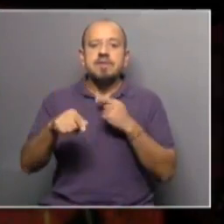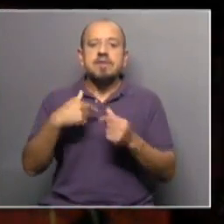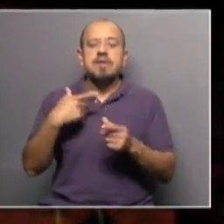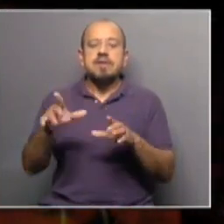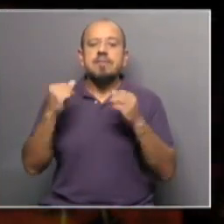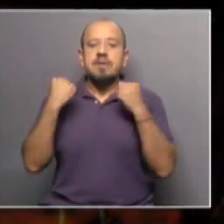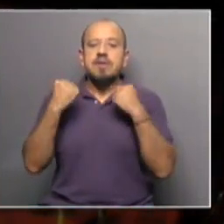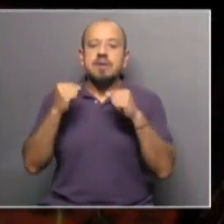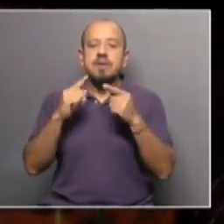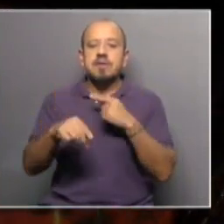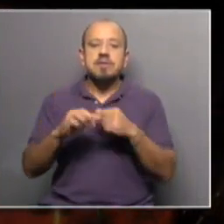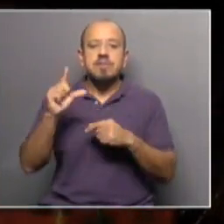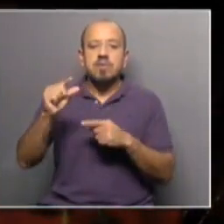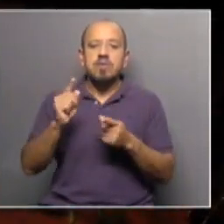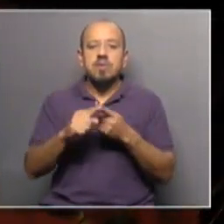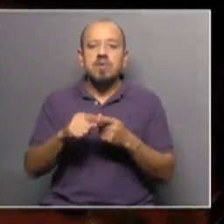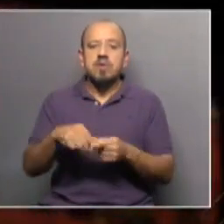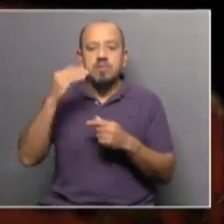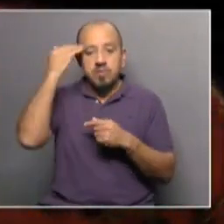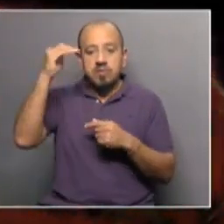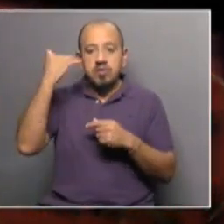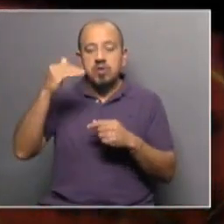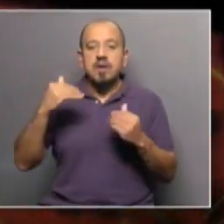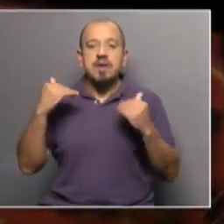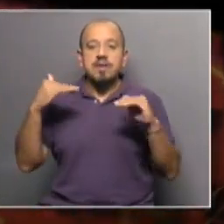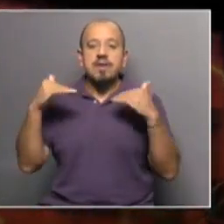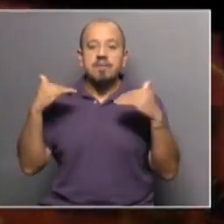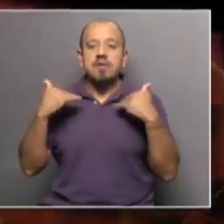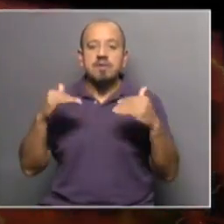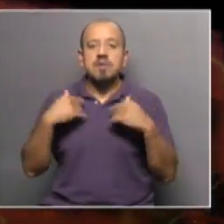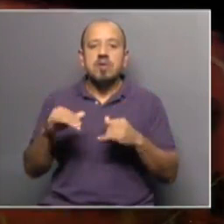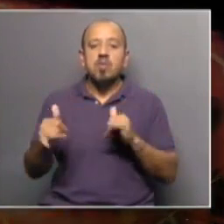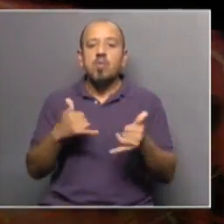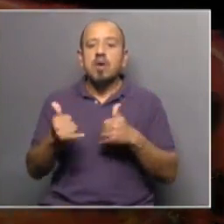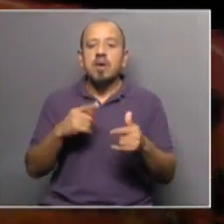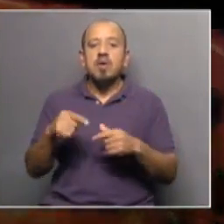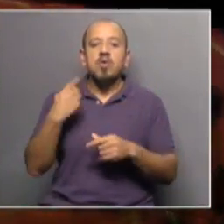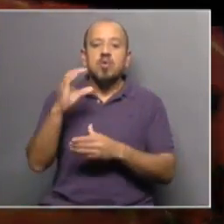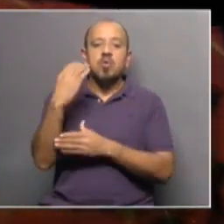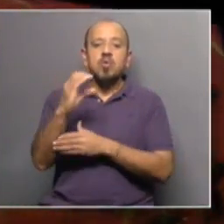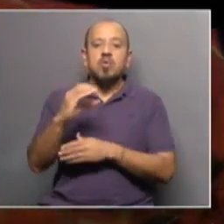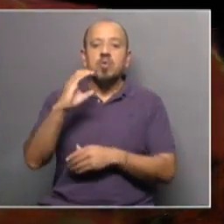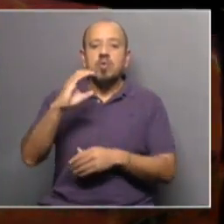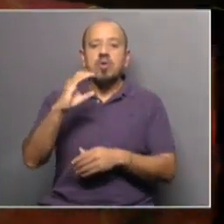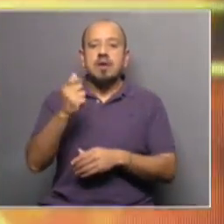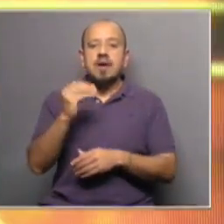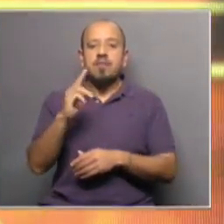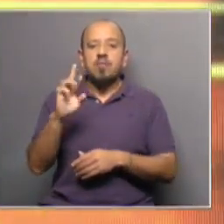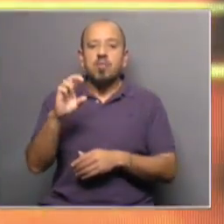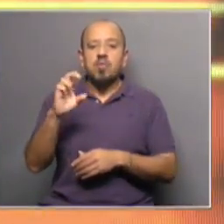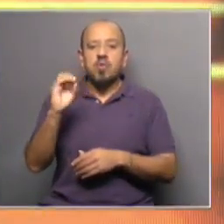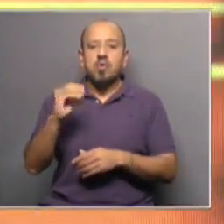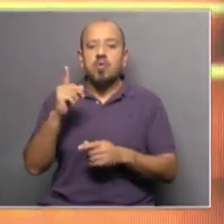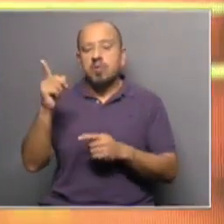entrenadora de básquetbol, se recibió hace muy poquito, y es profesora de educación física. Ella es jugadora de Capurro, otro club que tiene características muy